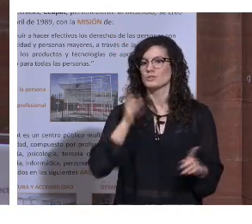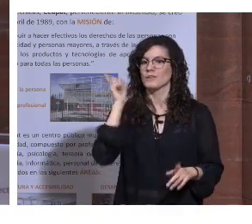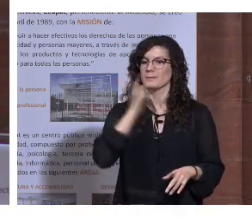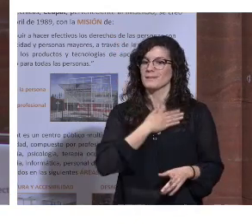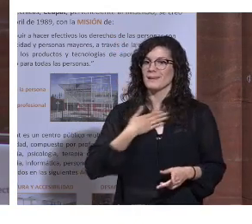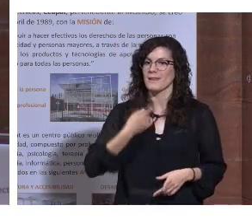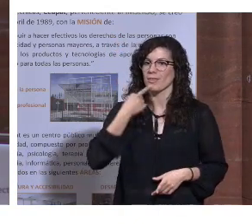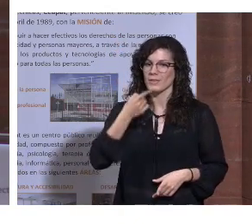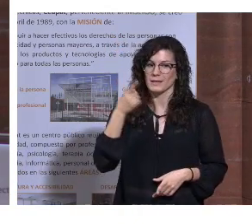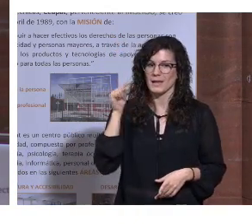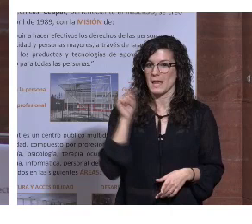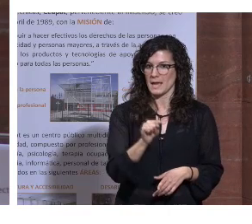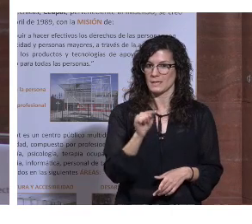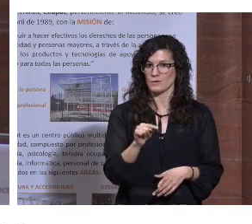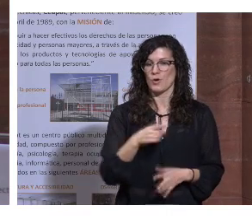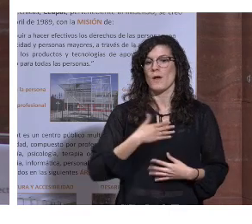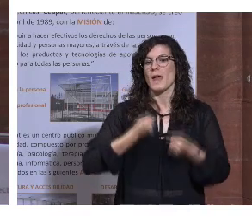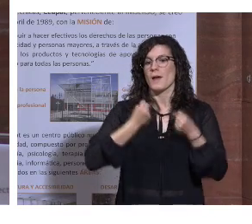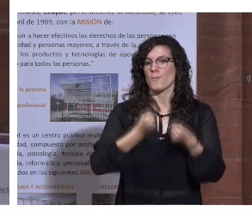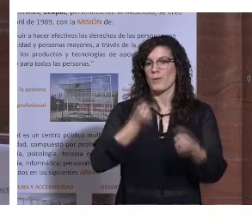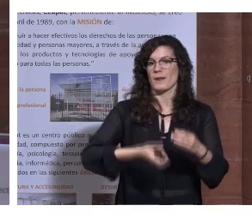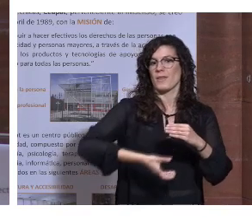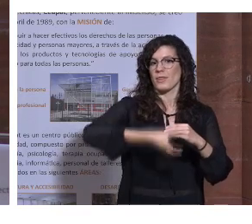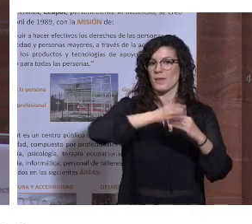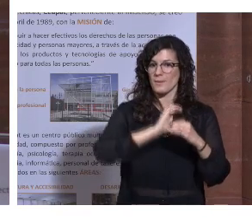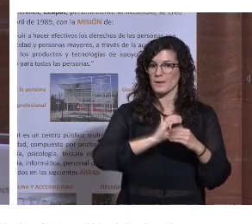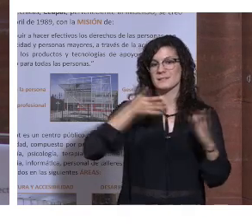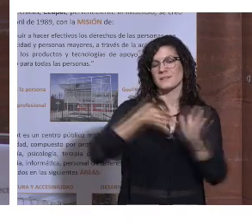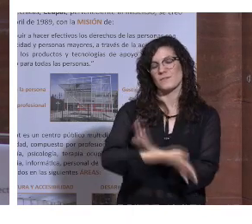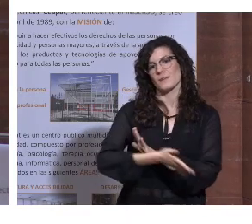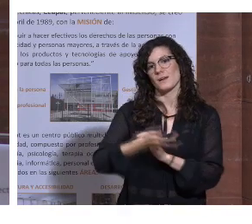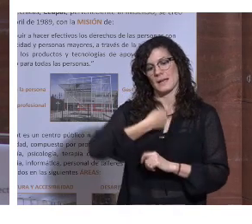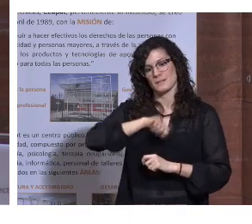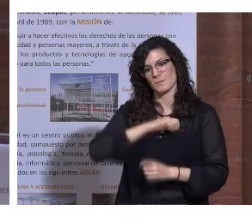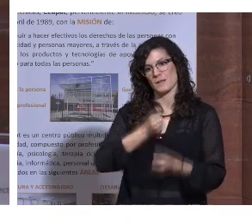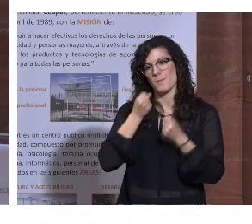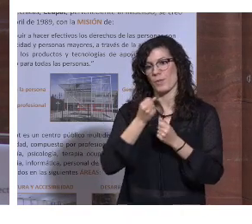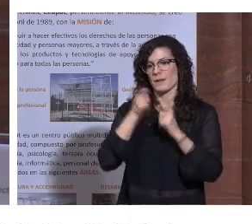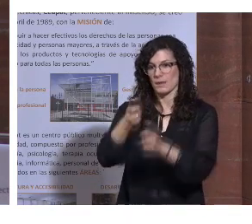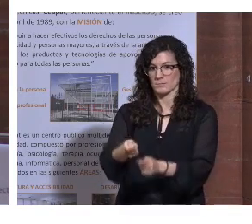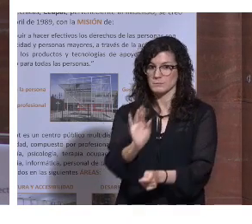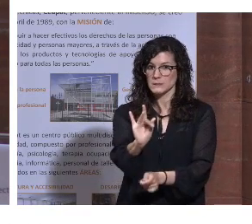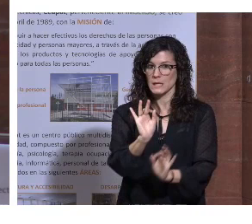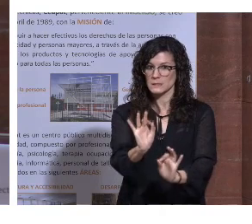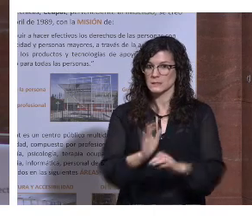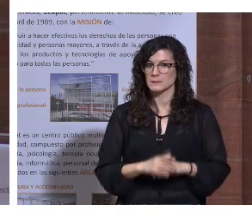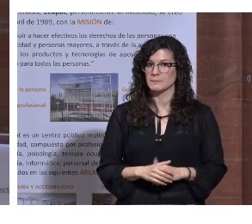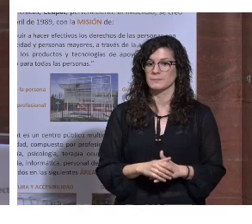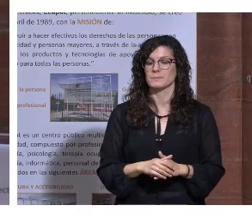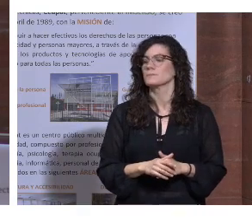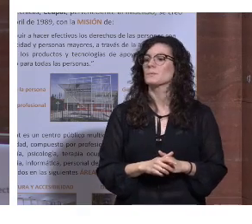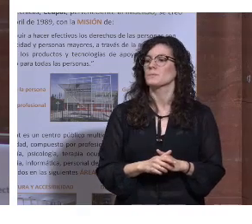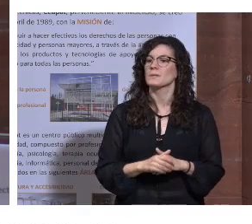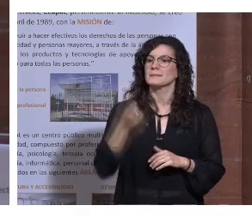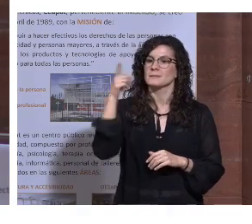eso. Empoderar al CEAPAT es empoderar a España. Sí, sí. Y sobre todo con